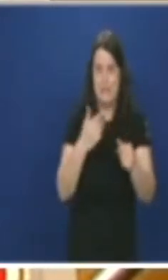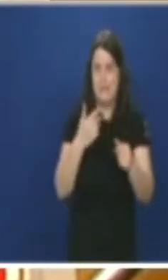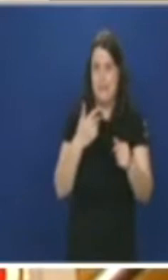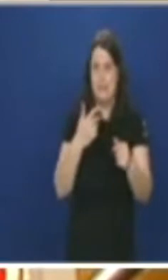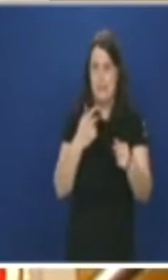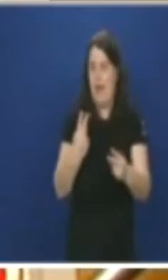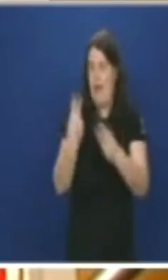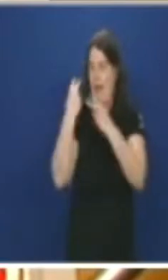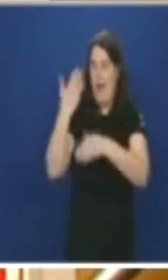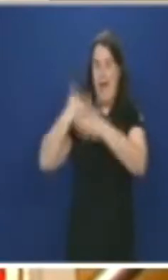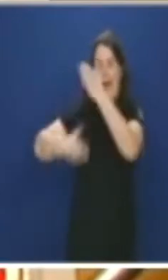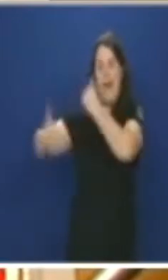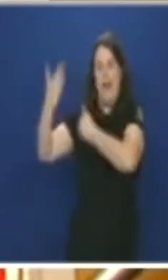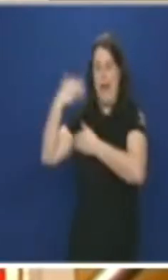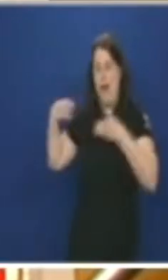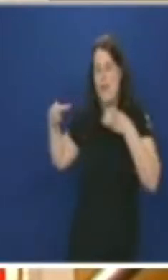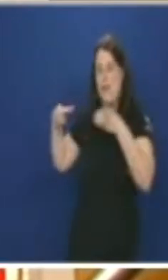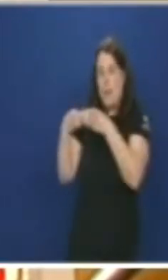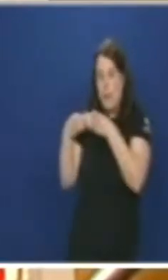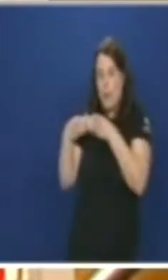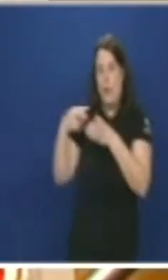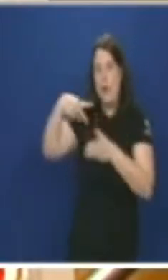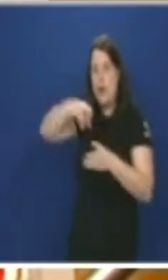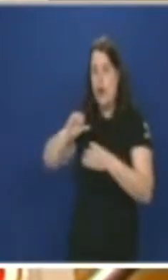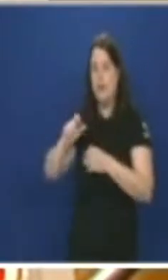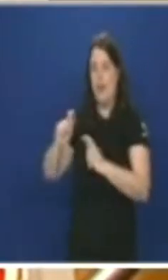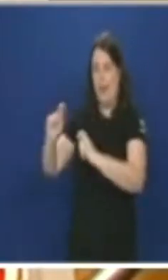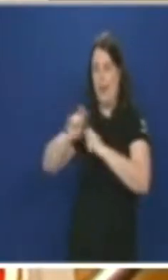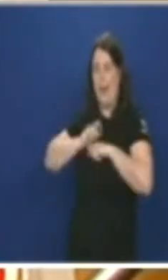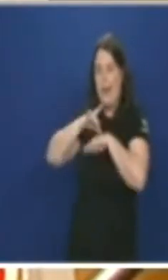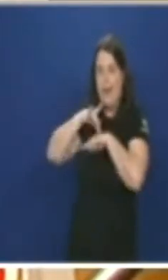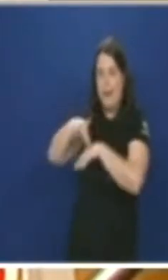esforzo daqueles devanceiros que nos marcaron o camiño.